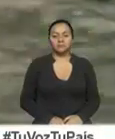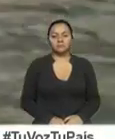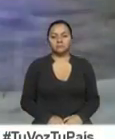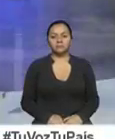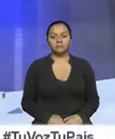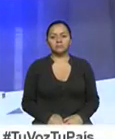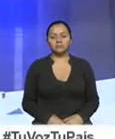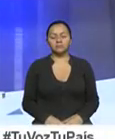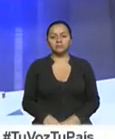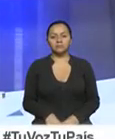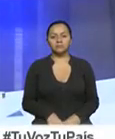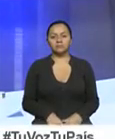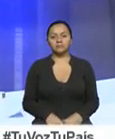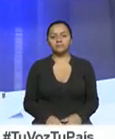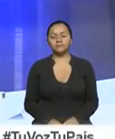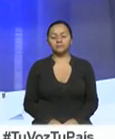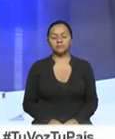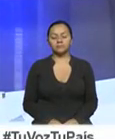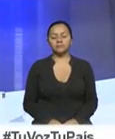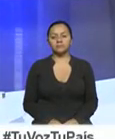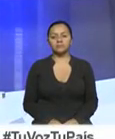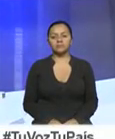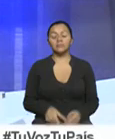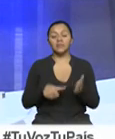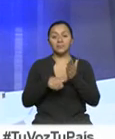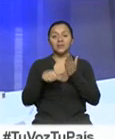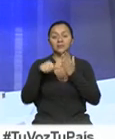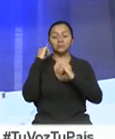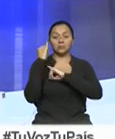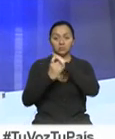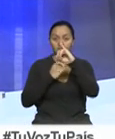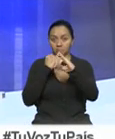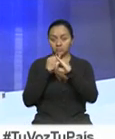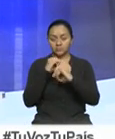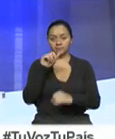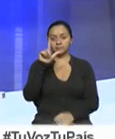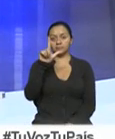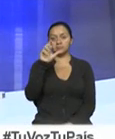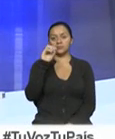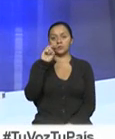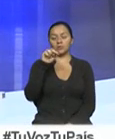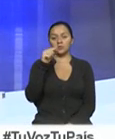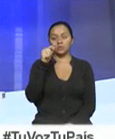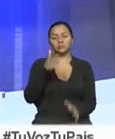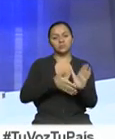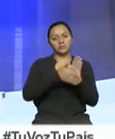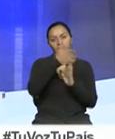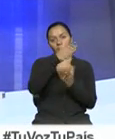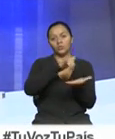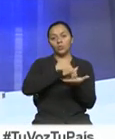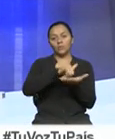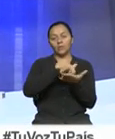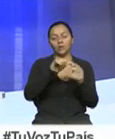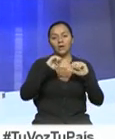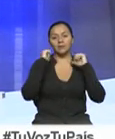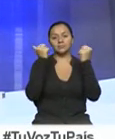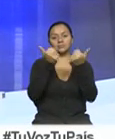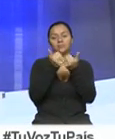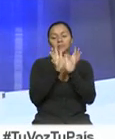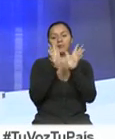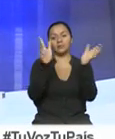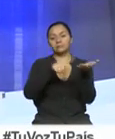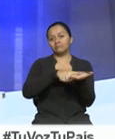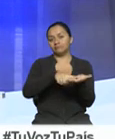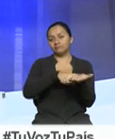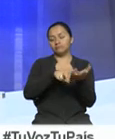Ciudadano. El canciller de la República, Guillaume Long, representa al país ante la Asamblea General de las Naciones